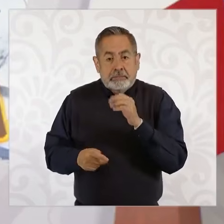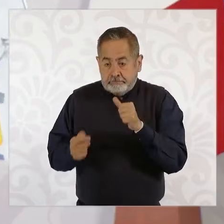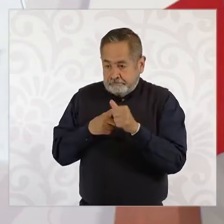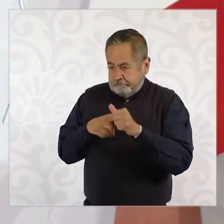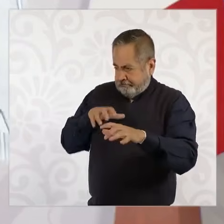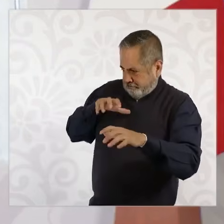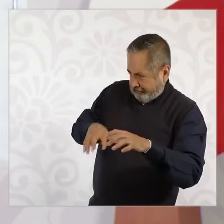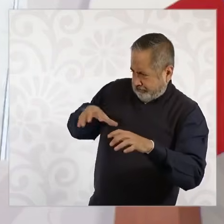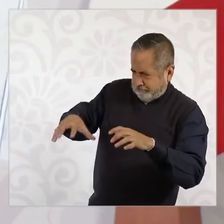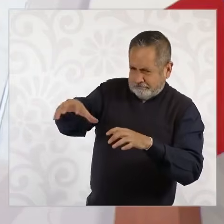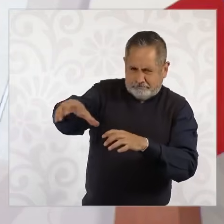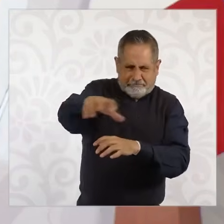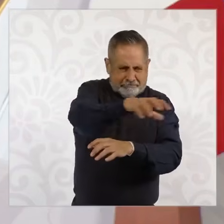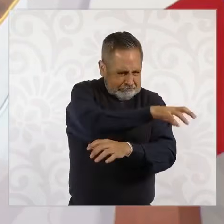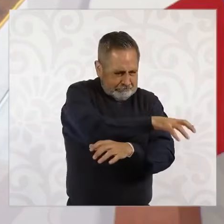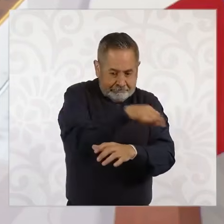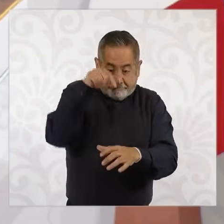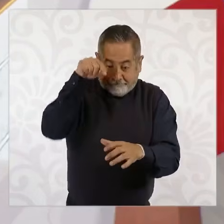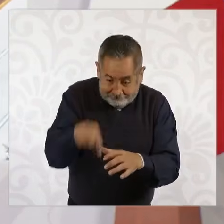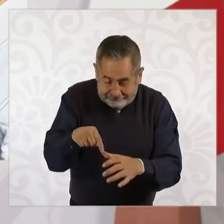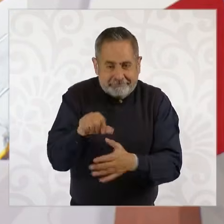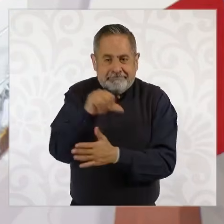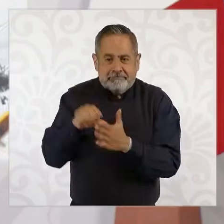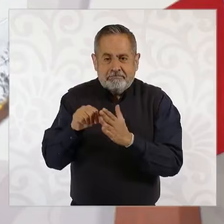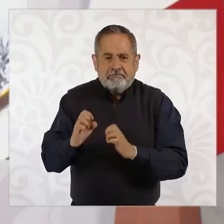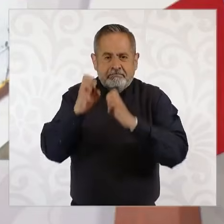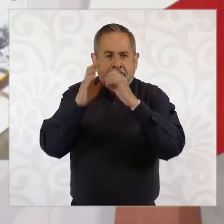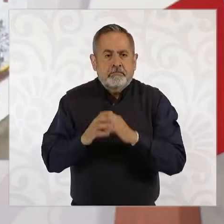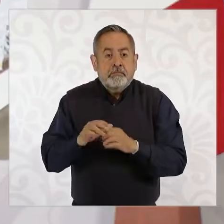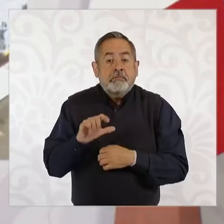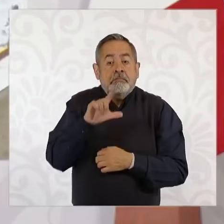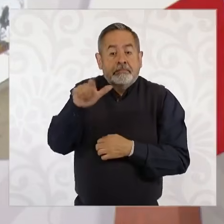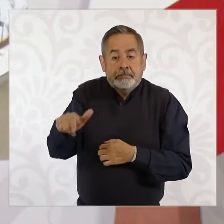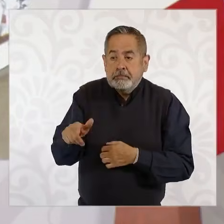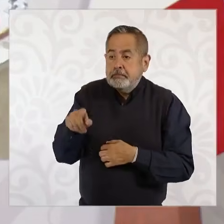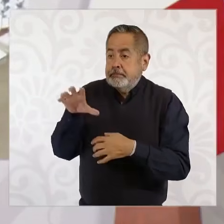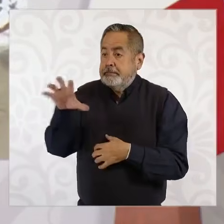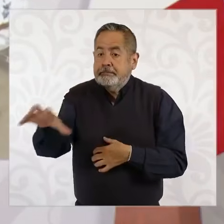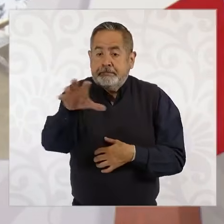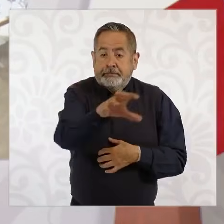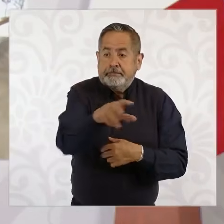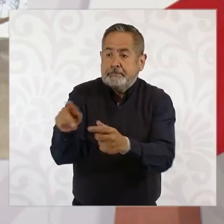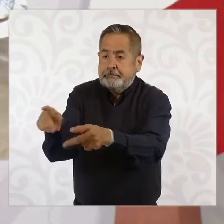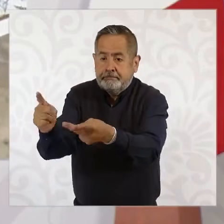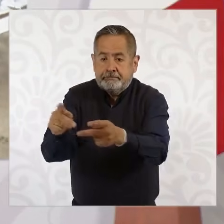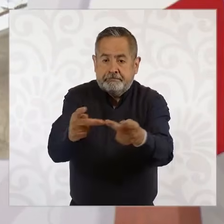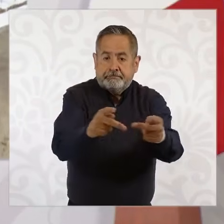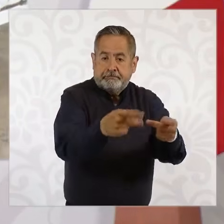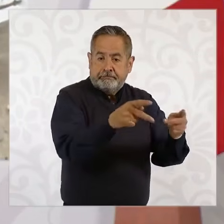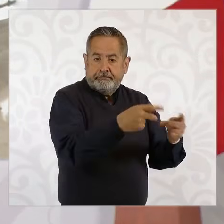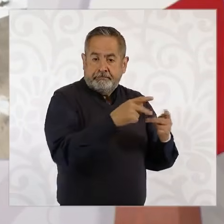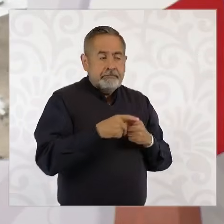urbano. ¿Qué hacen después? Venden los predios. Y al vender los predios, pues